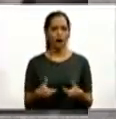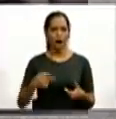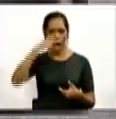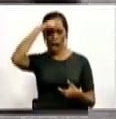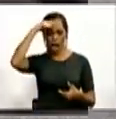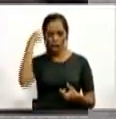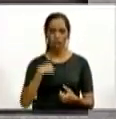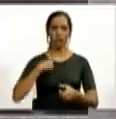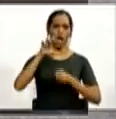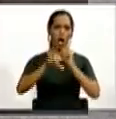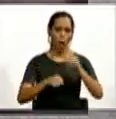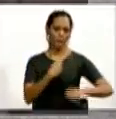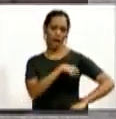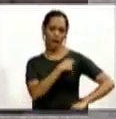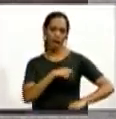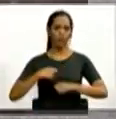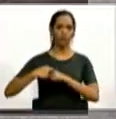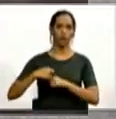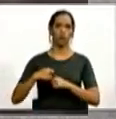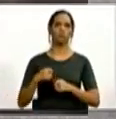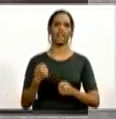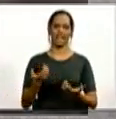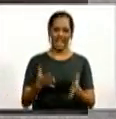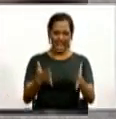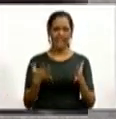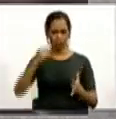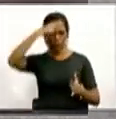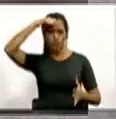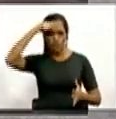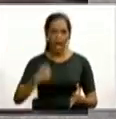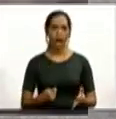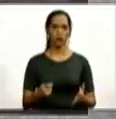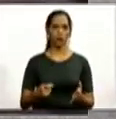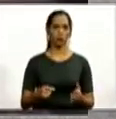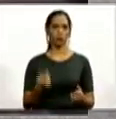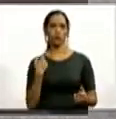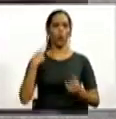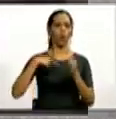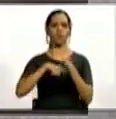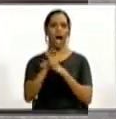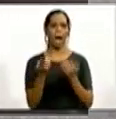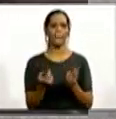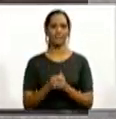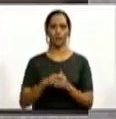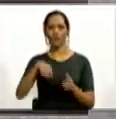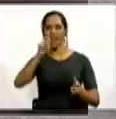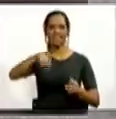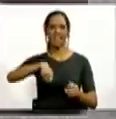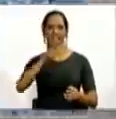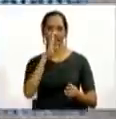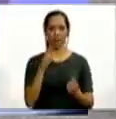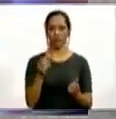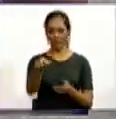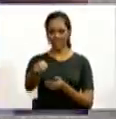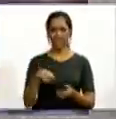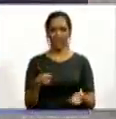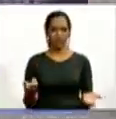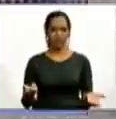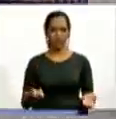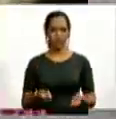para comprarse un desodorante, un jabón, uno tiene que ganárselo, sudarlo. No se lo van a, no que uno va a meter en una tarjeta en el banco, una y lo va a sacar.